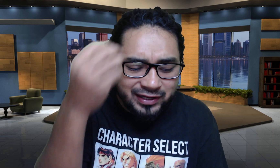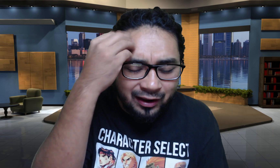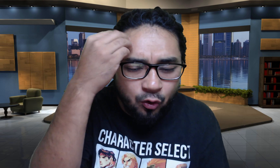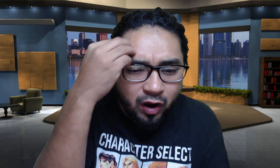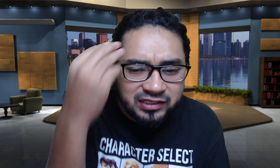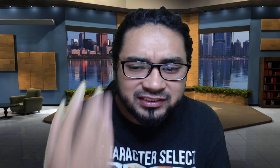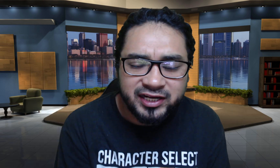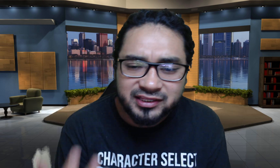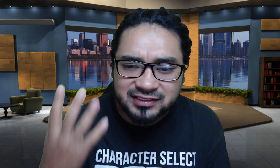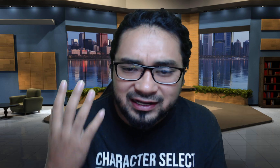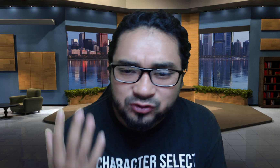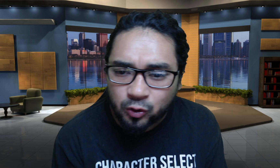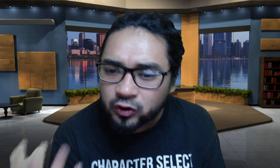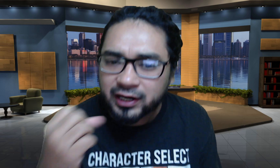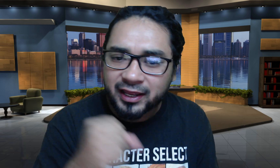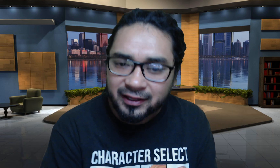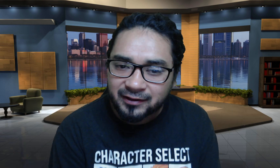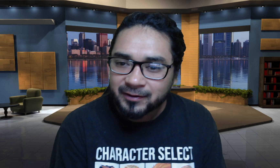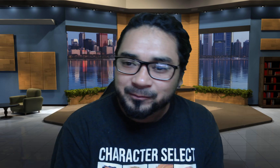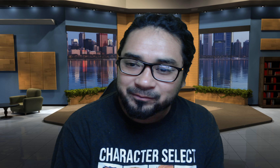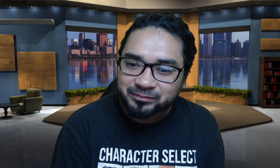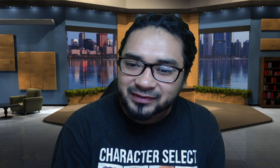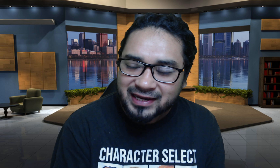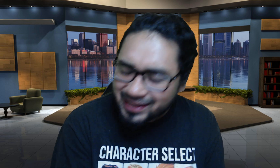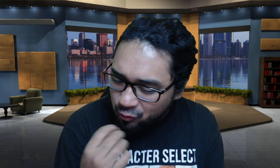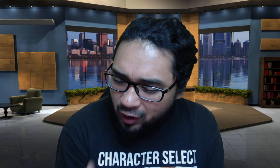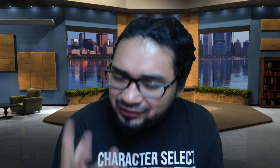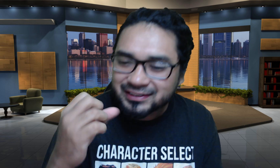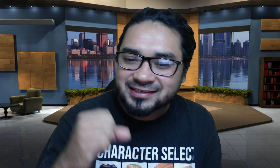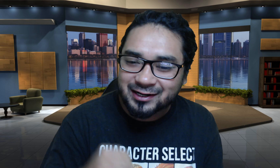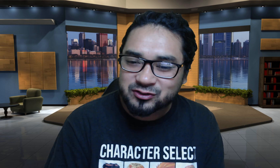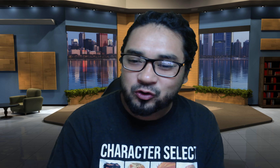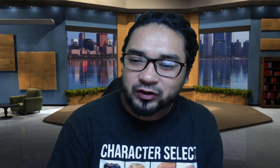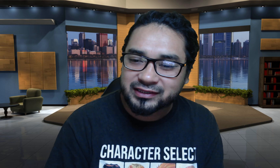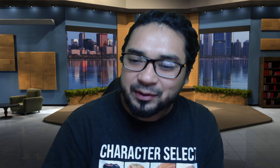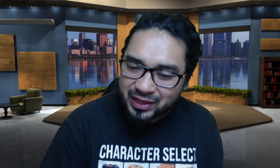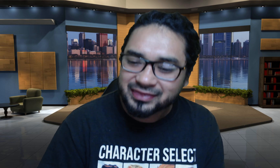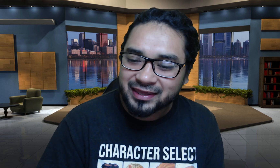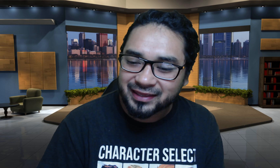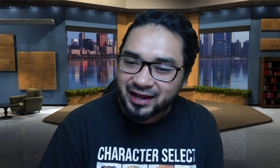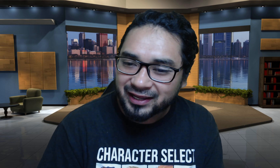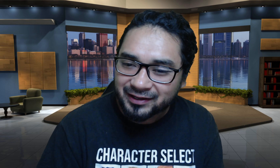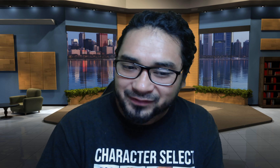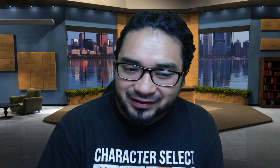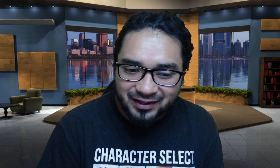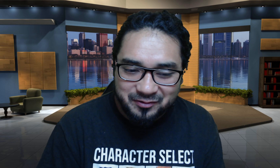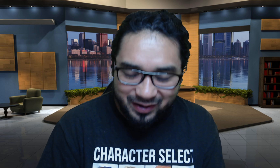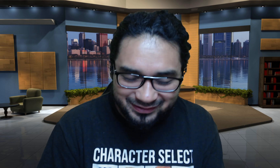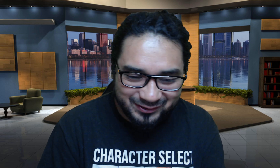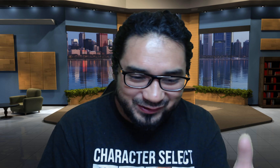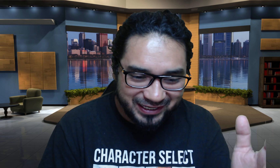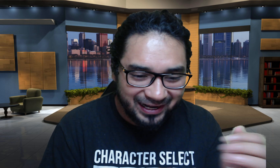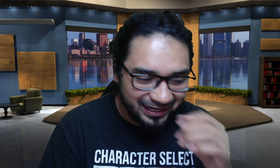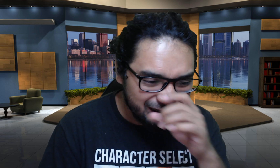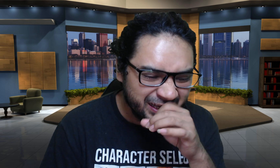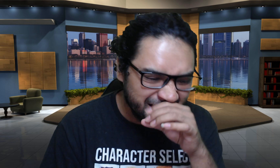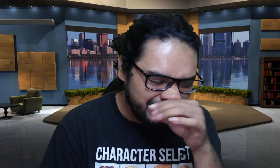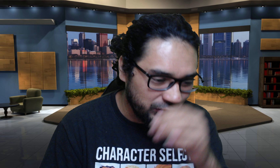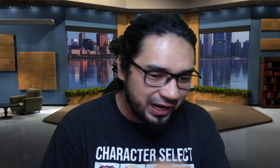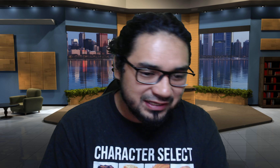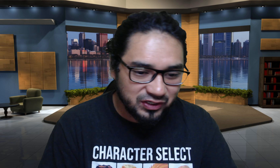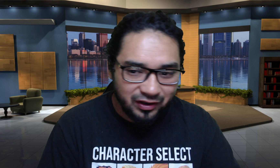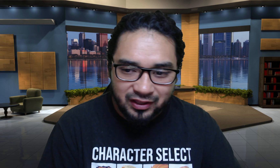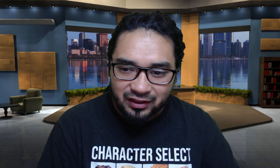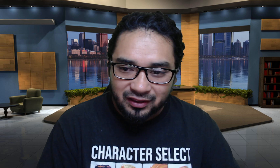Esto ni en Wall Street se les ocurre ni en Wall Street se les ocurre tremenda idea eh vamos a escuchar el